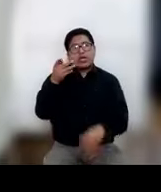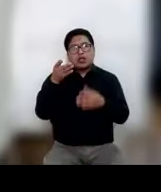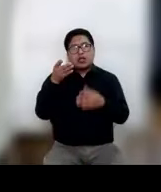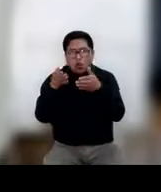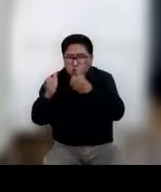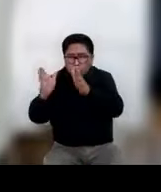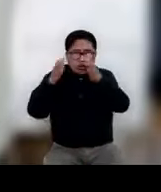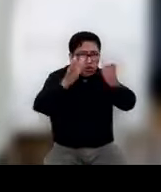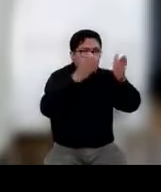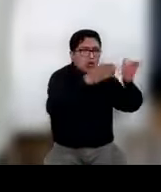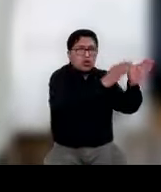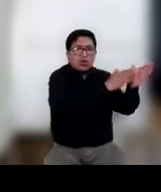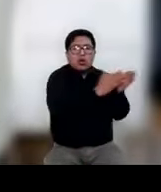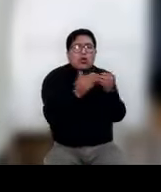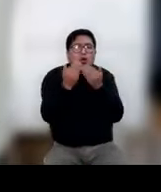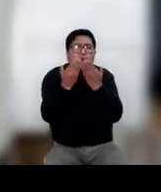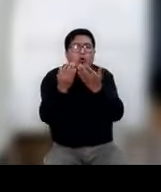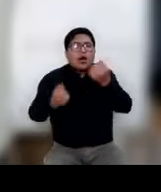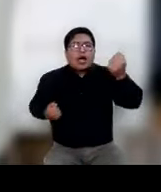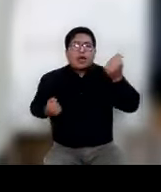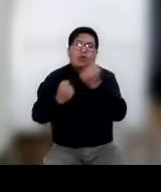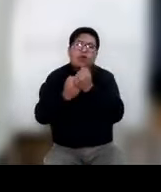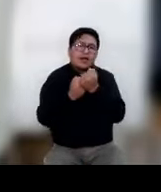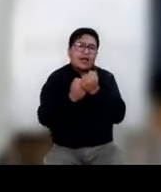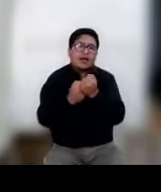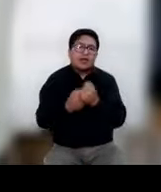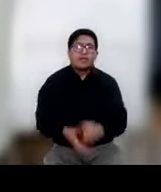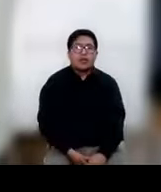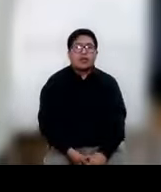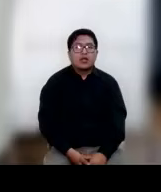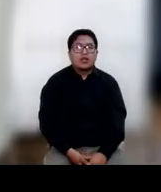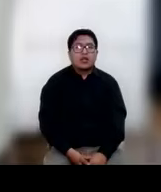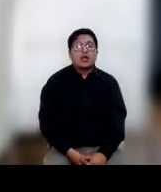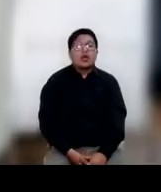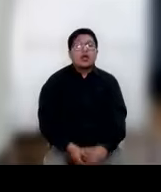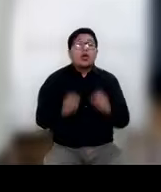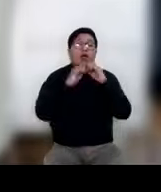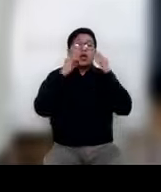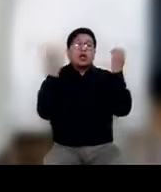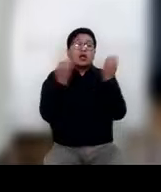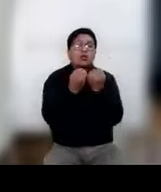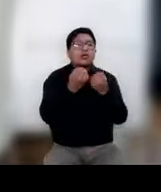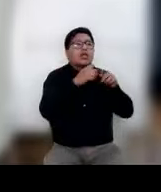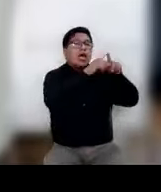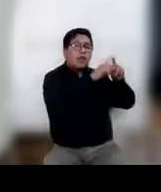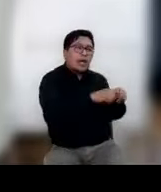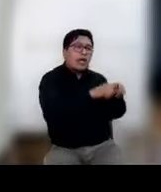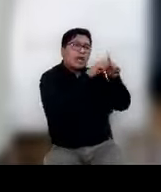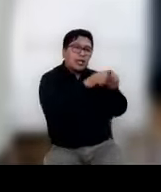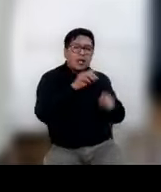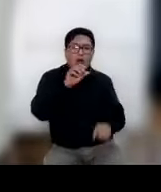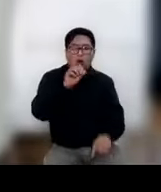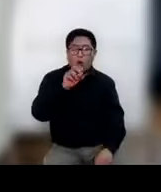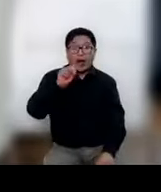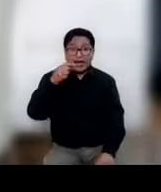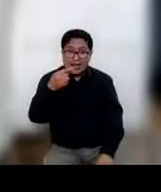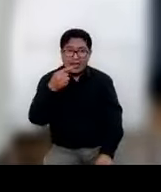podríamos apoyar para que no las organizaciones no sean muy dependientes de las ongs y quizás